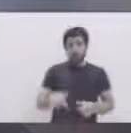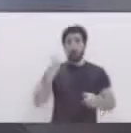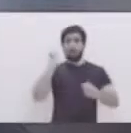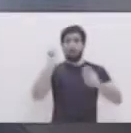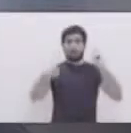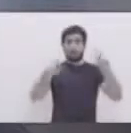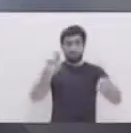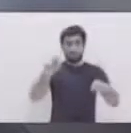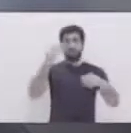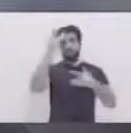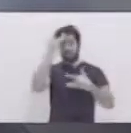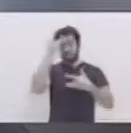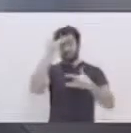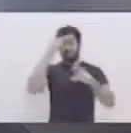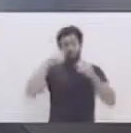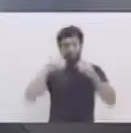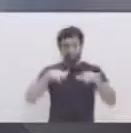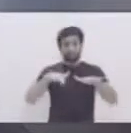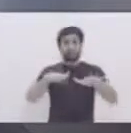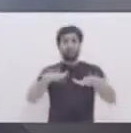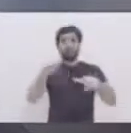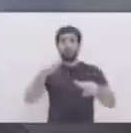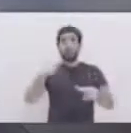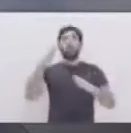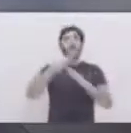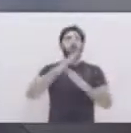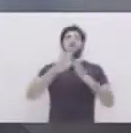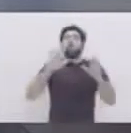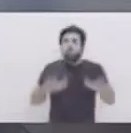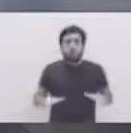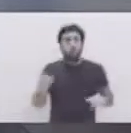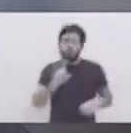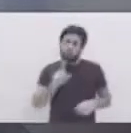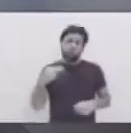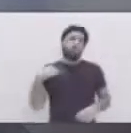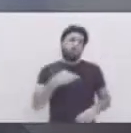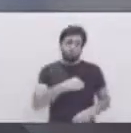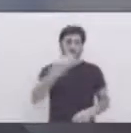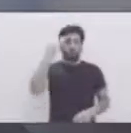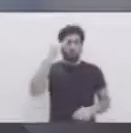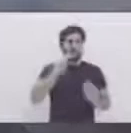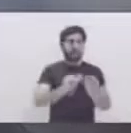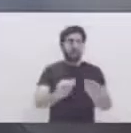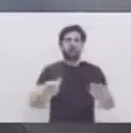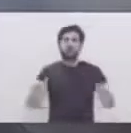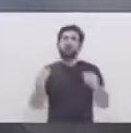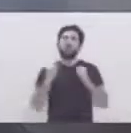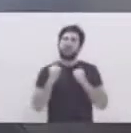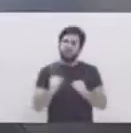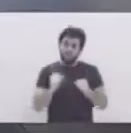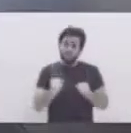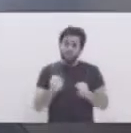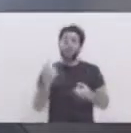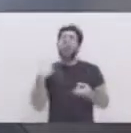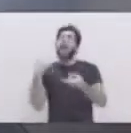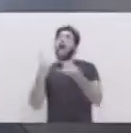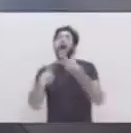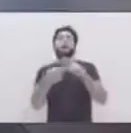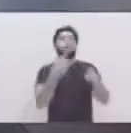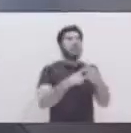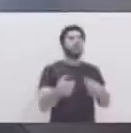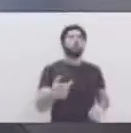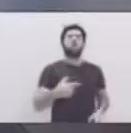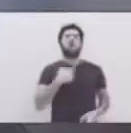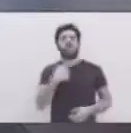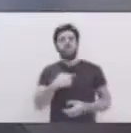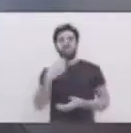pandemia no nos detuvo ese objetivo. Sabemos que la situación fue difícil para ellos, alejarse de sus escuelas, de